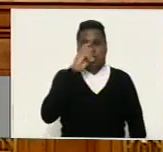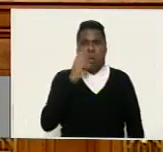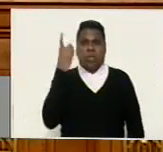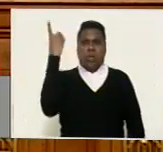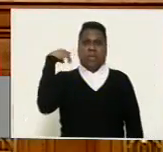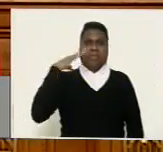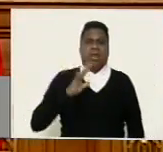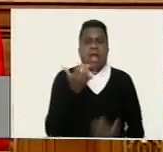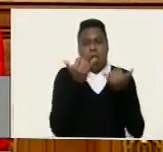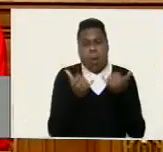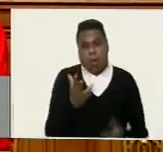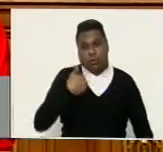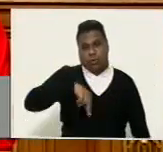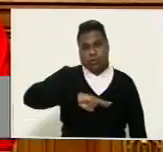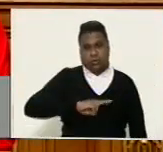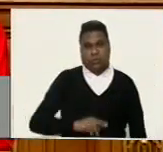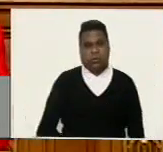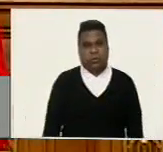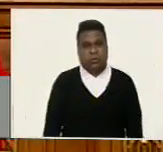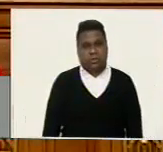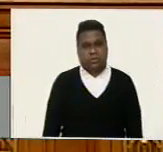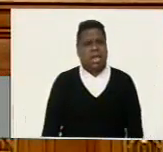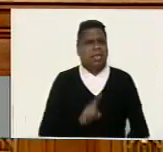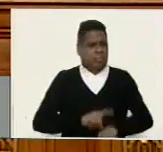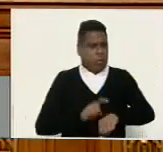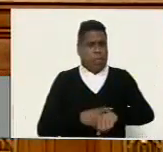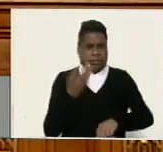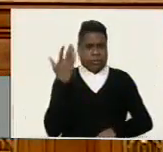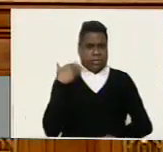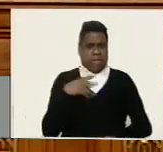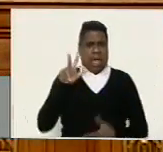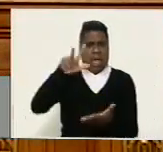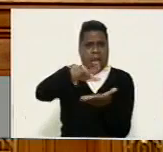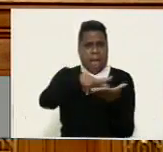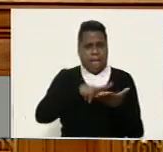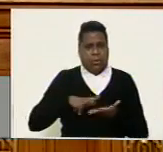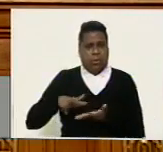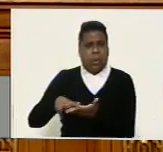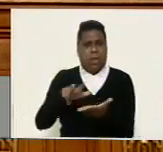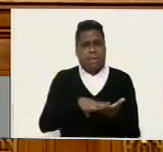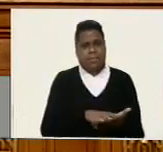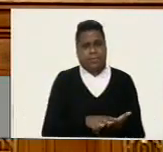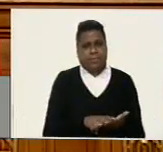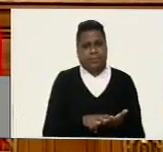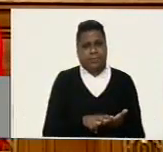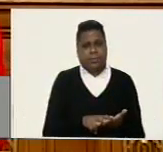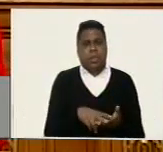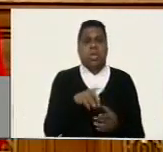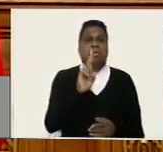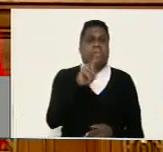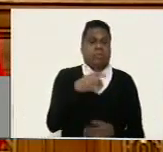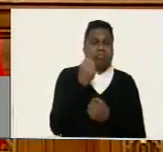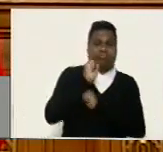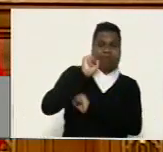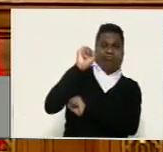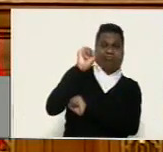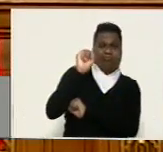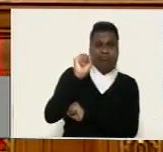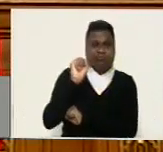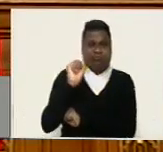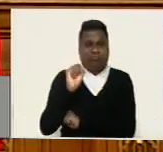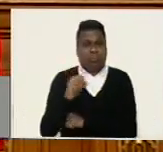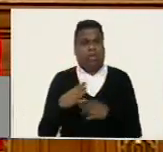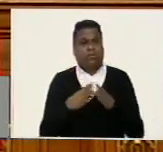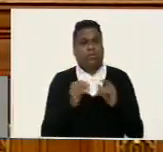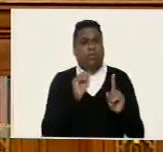hoy nosotros, hace un momento, aprobamos o repudiamos una